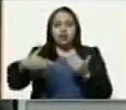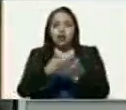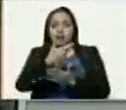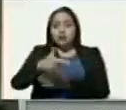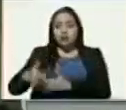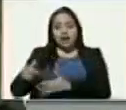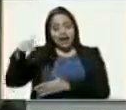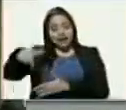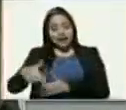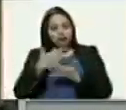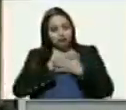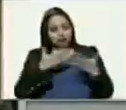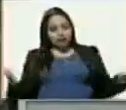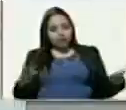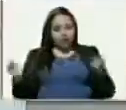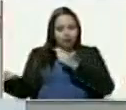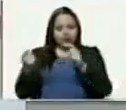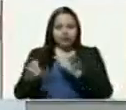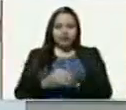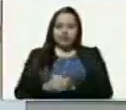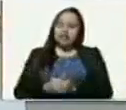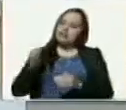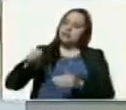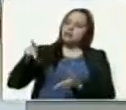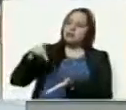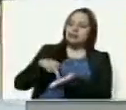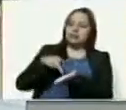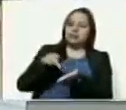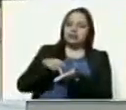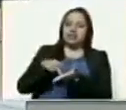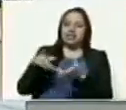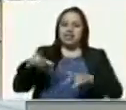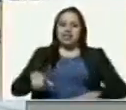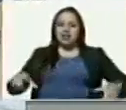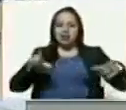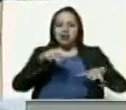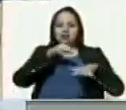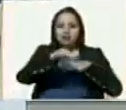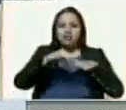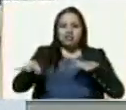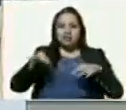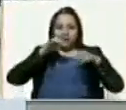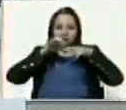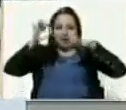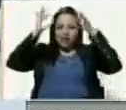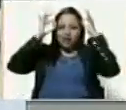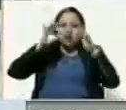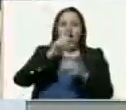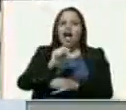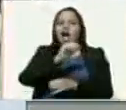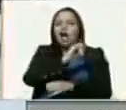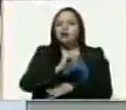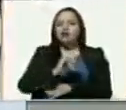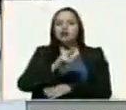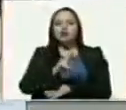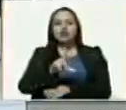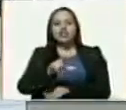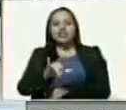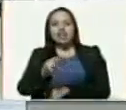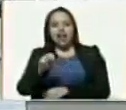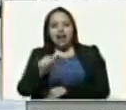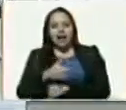ustedes. El embajador de la Zulita en Caracas. Sí. Así. Municipio Andrés Bello. Municipio Andrés Bello. Municipio Andrés Bello. De Mérida. Estado